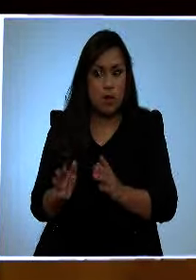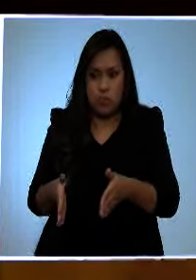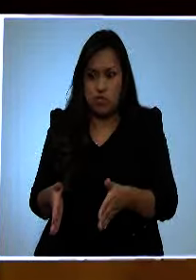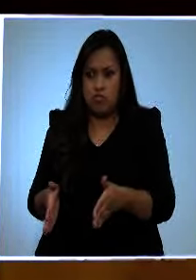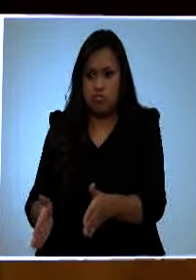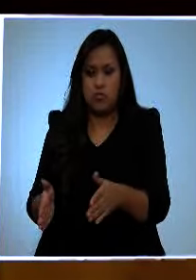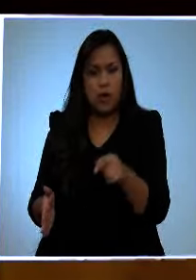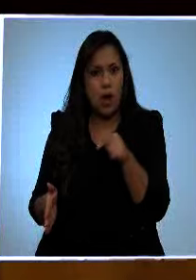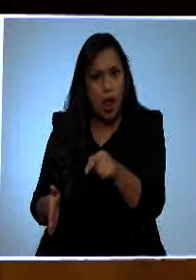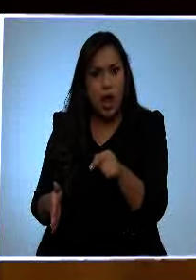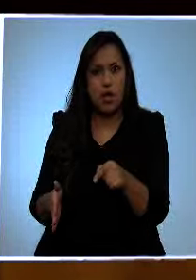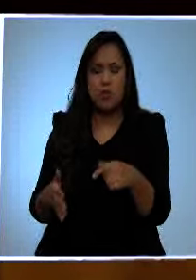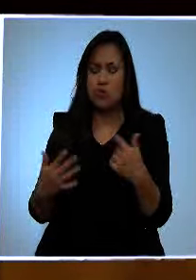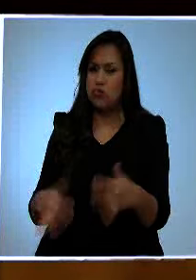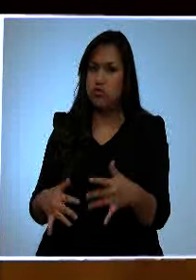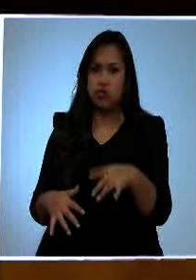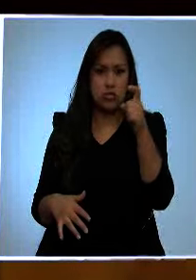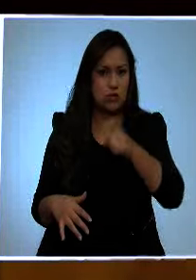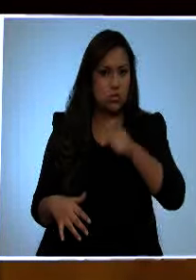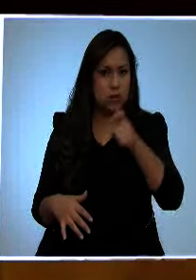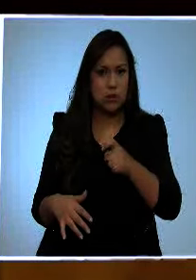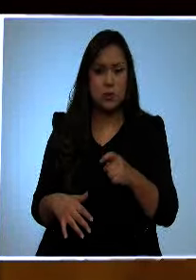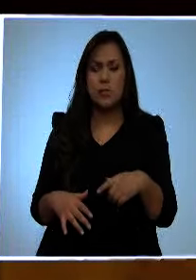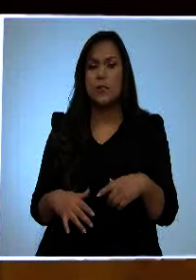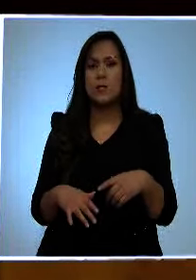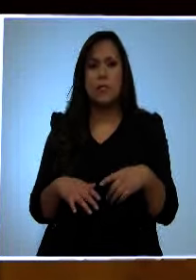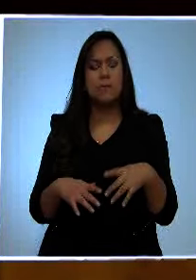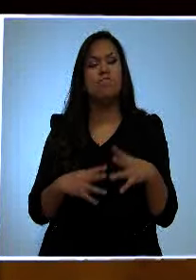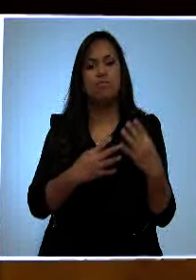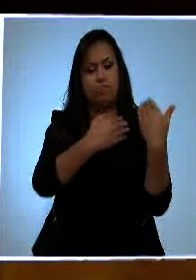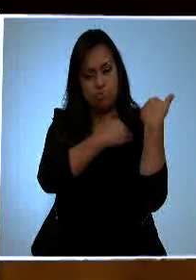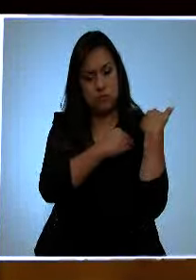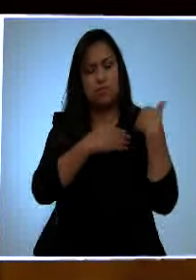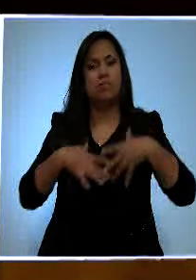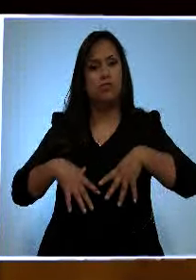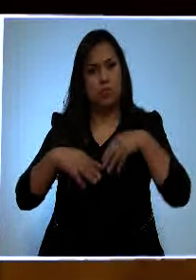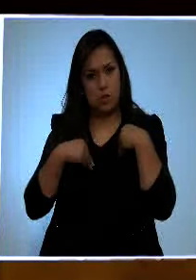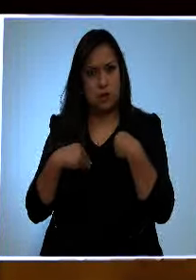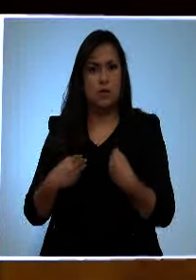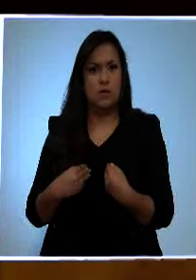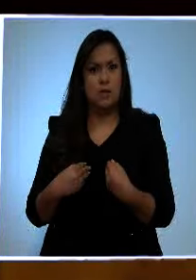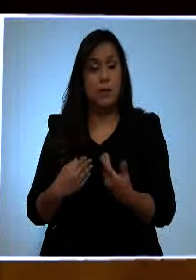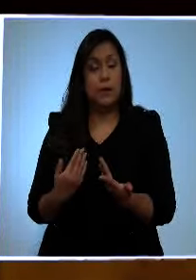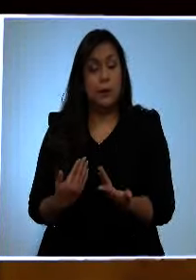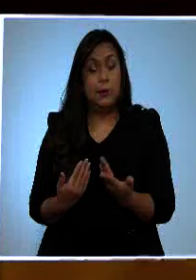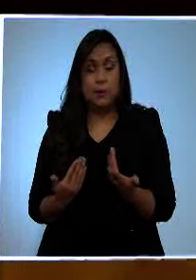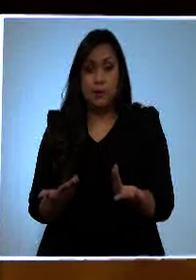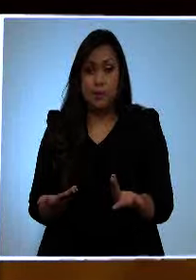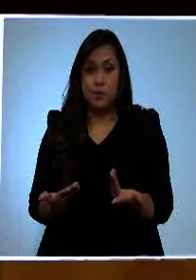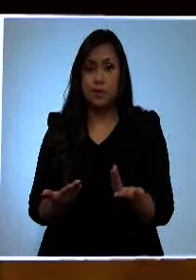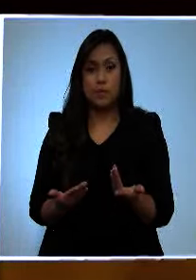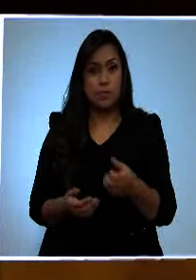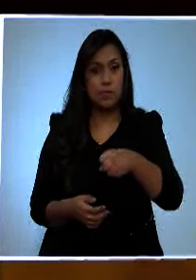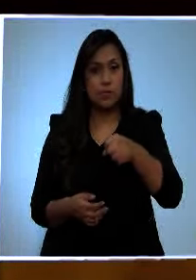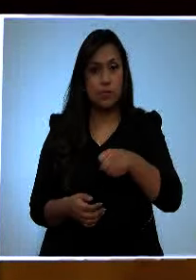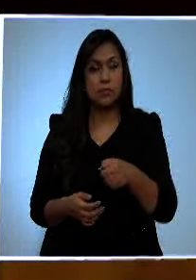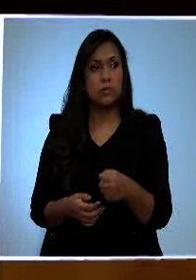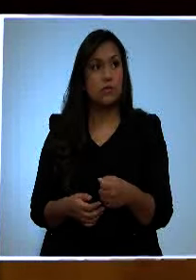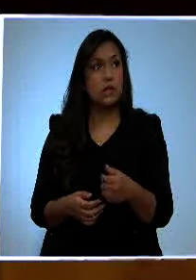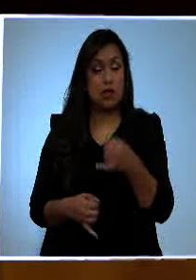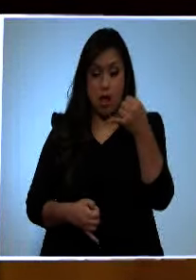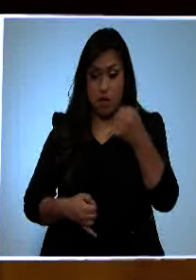criminal es fundamental si no existe eso no estamos yendo hacia ningún Camino Real y la idea al final del día es